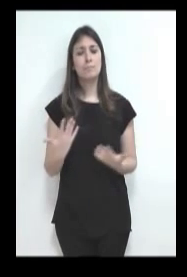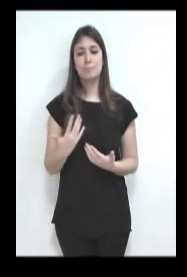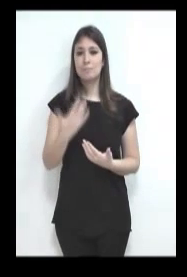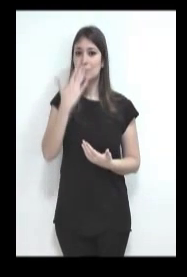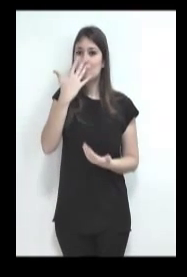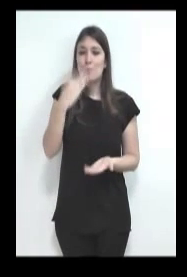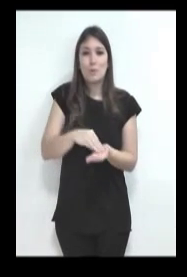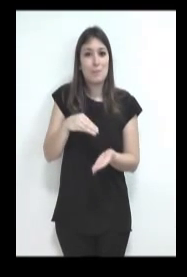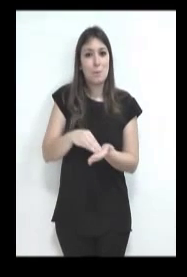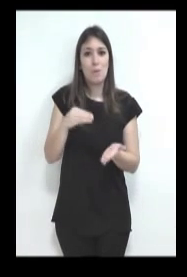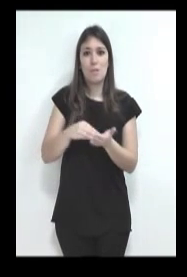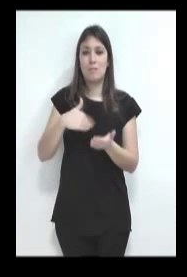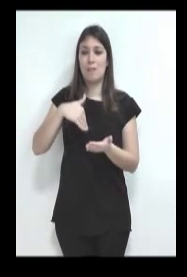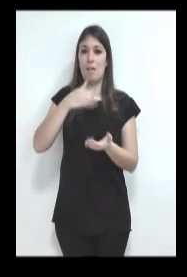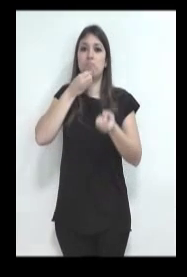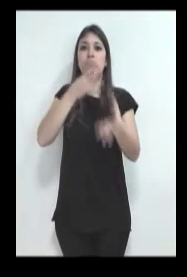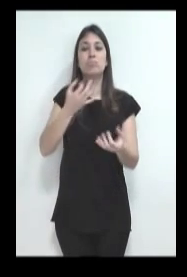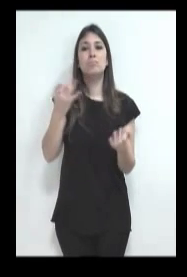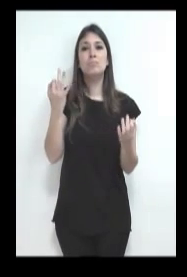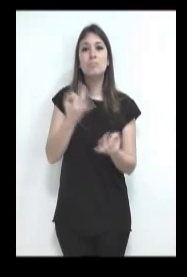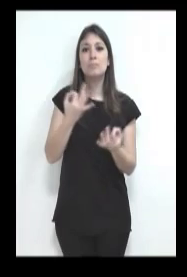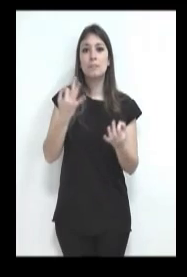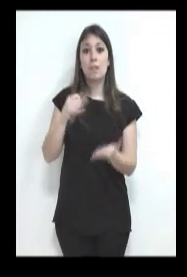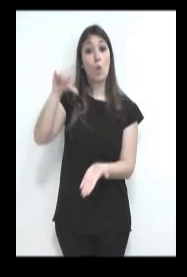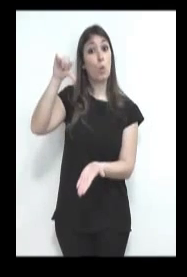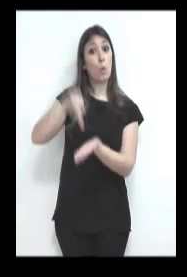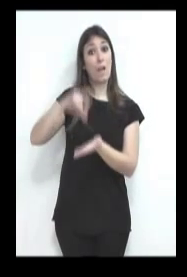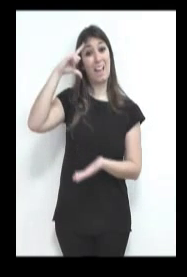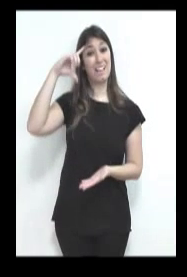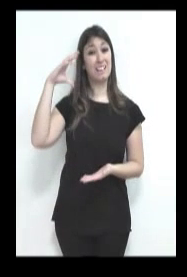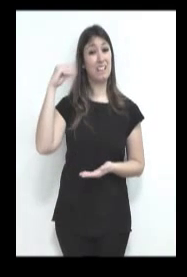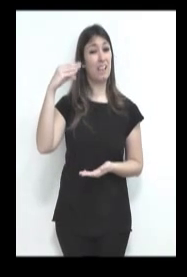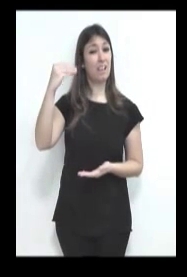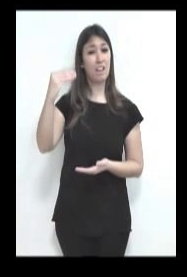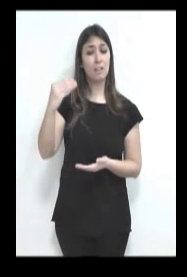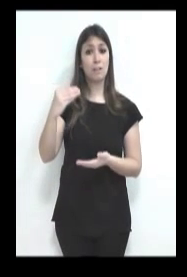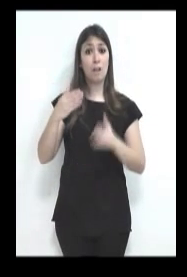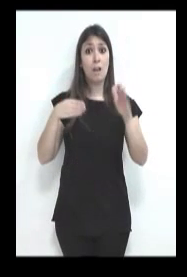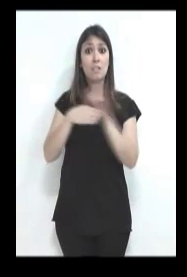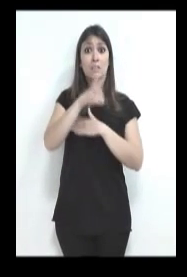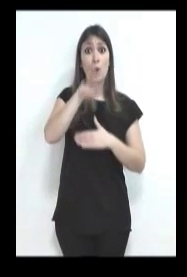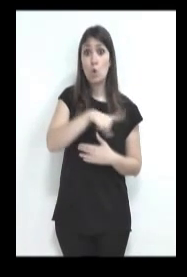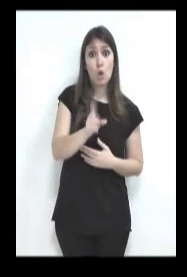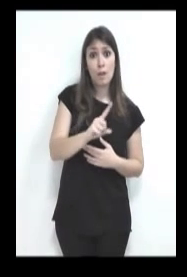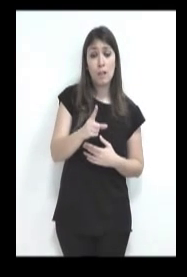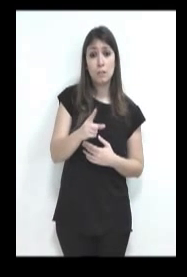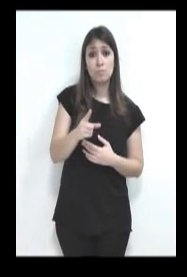hemos señalado el que la ciudad inteligente, si no es accesible, no será